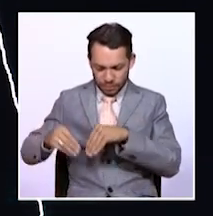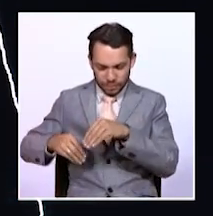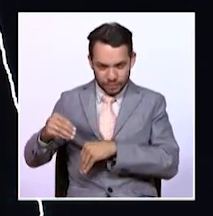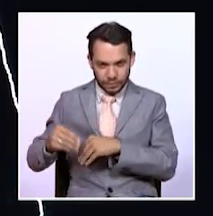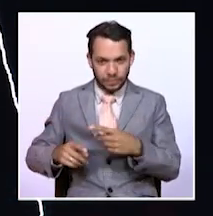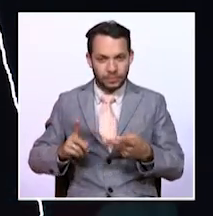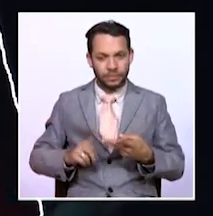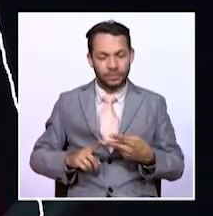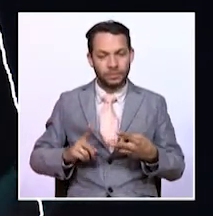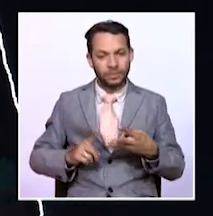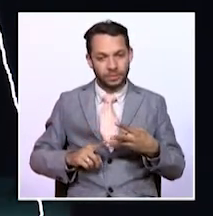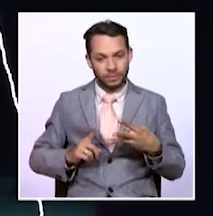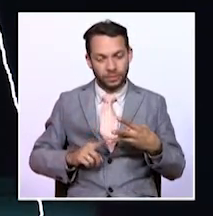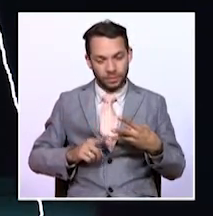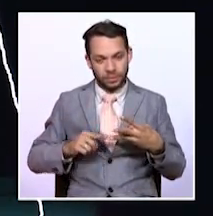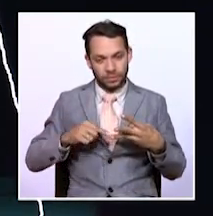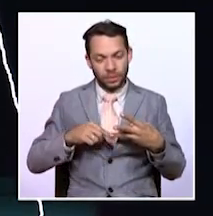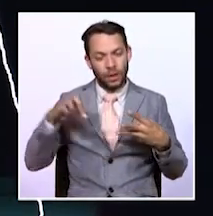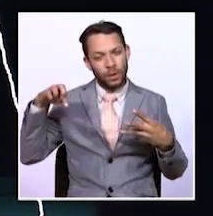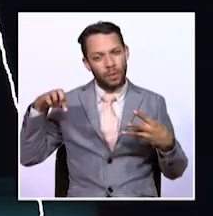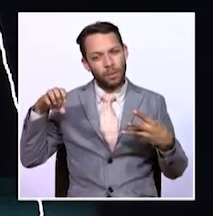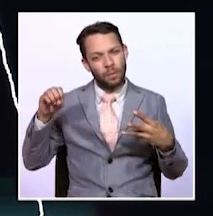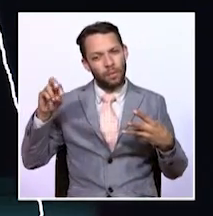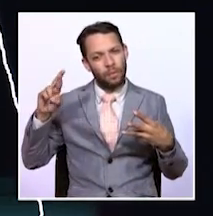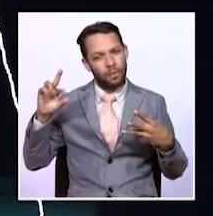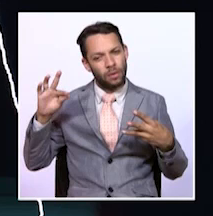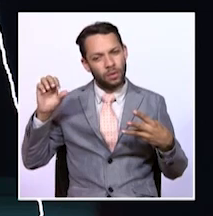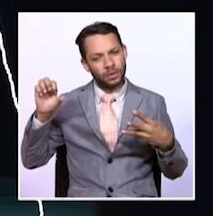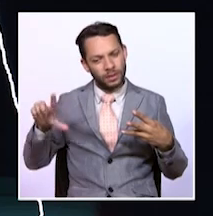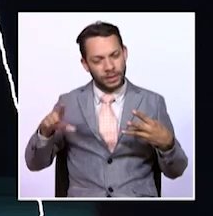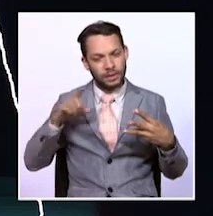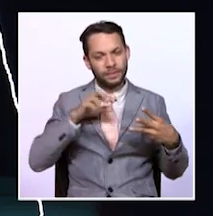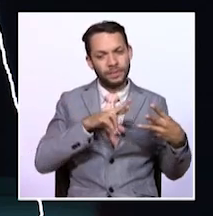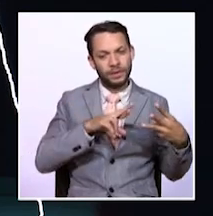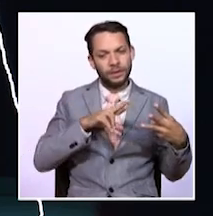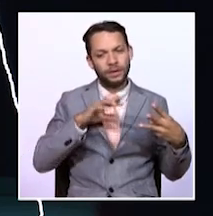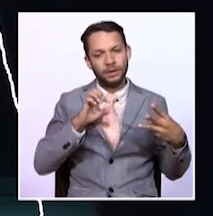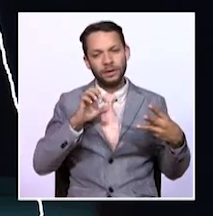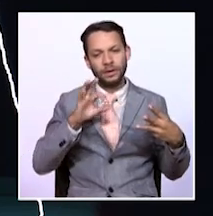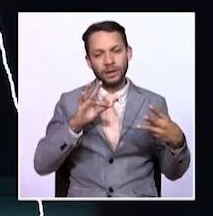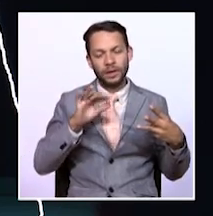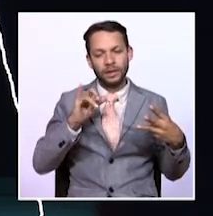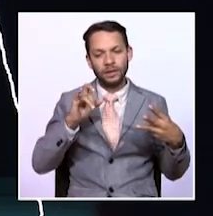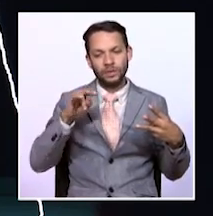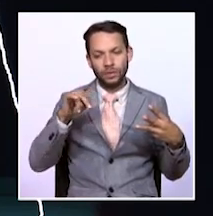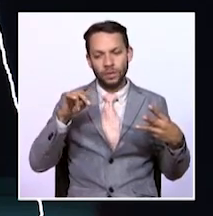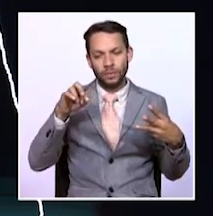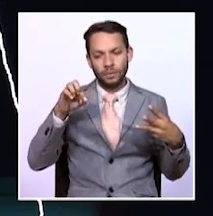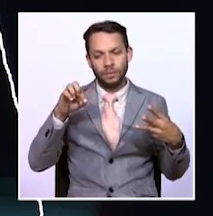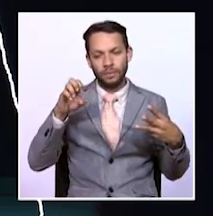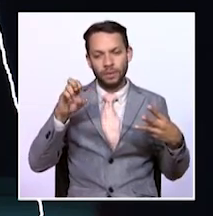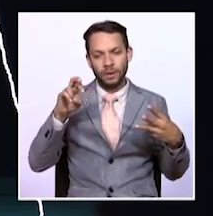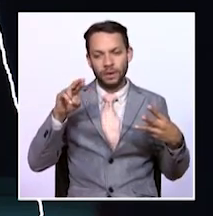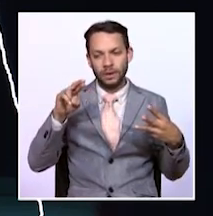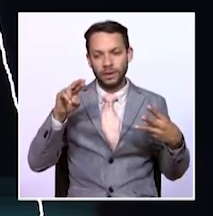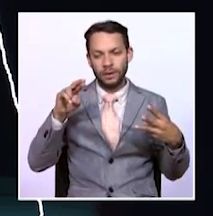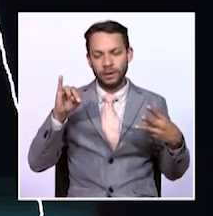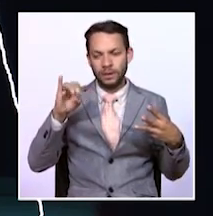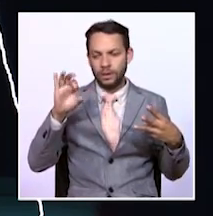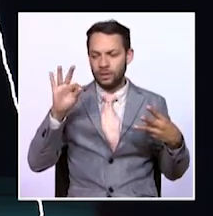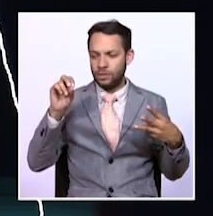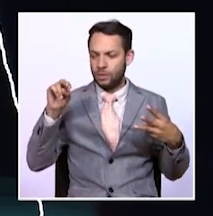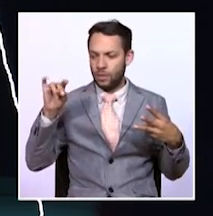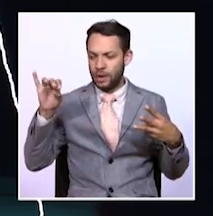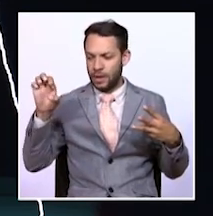eje esplenoportal, la parte del retroperitoneo, la aorta, y evaluamos perfectamente bien cómo se encuentra